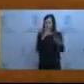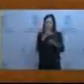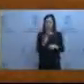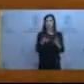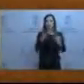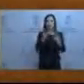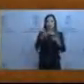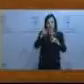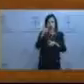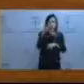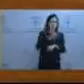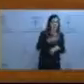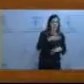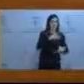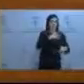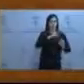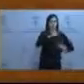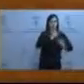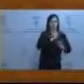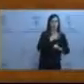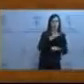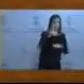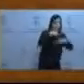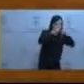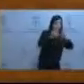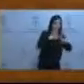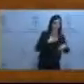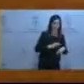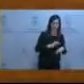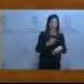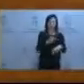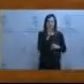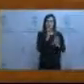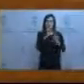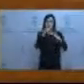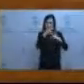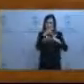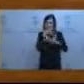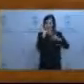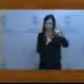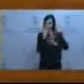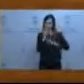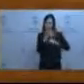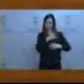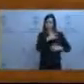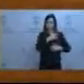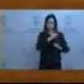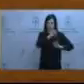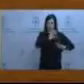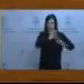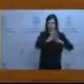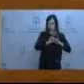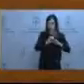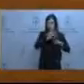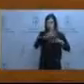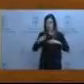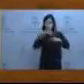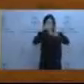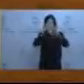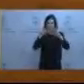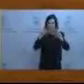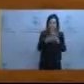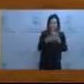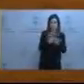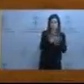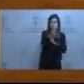estas ambulancias, lo cual es fundamental, teniendo en cuenta que hasta el 20% de las paradas cardíacas extrahospitalarias que se producen son presenciadas